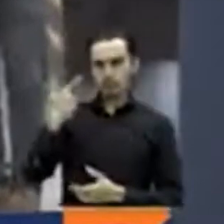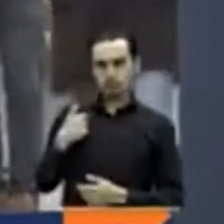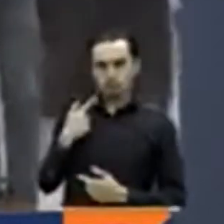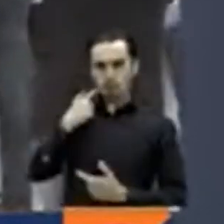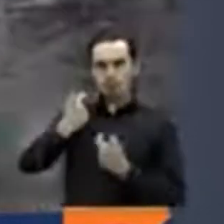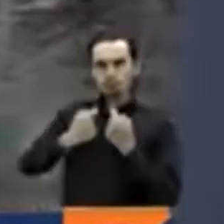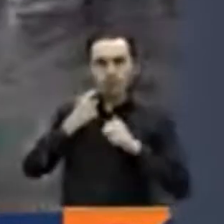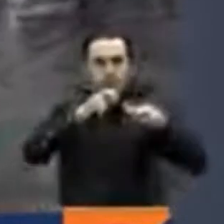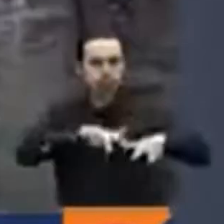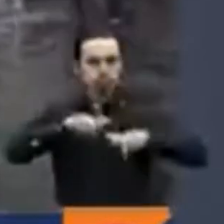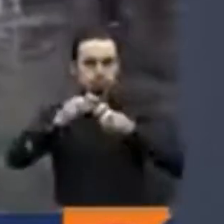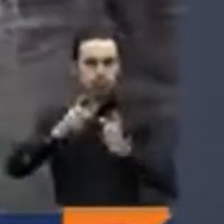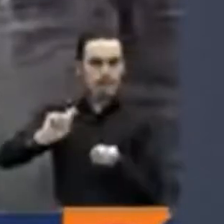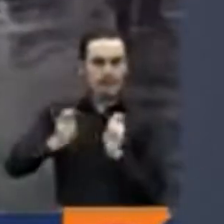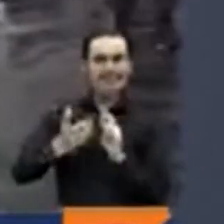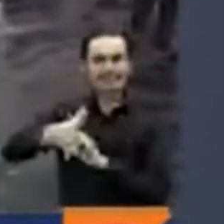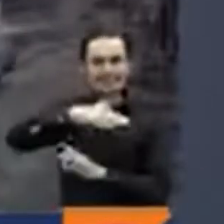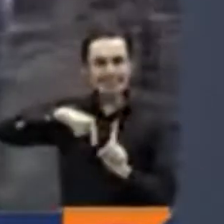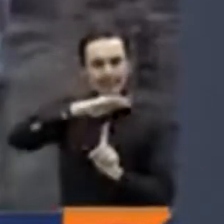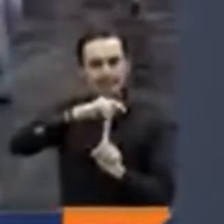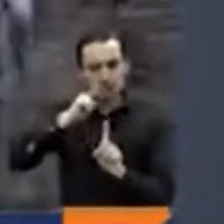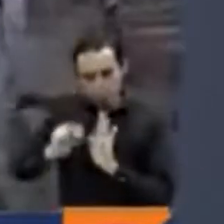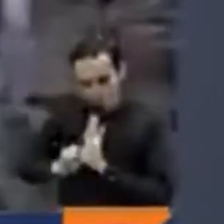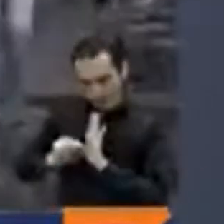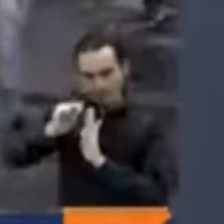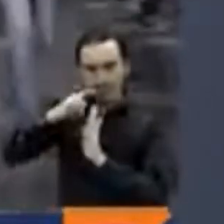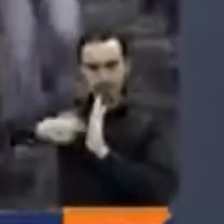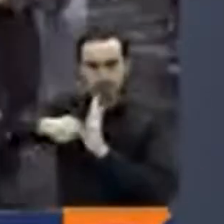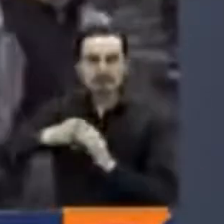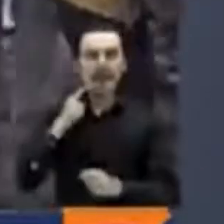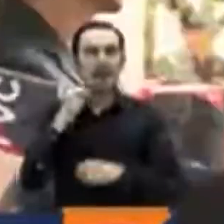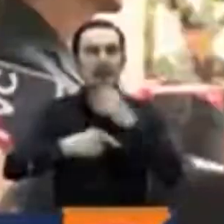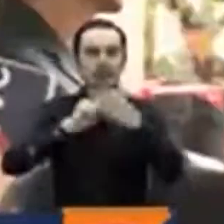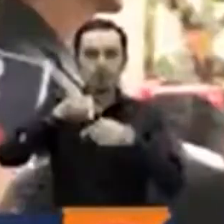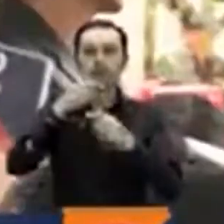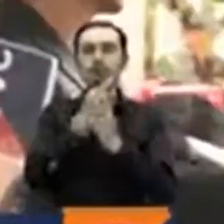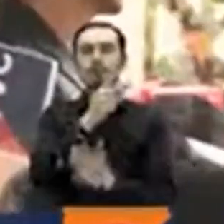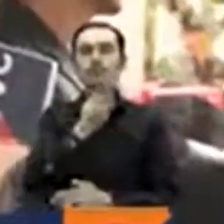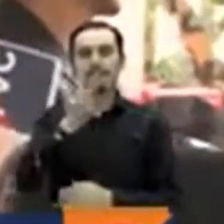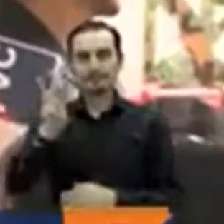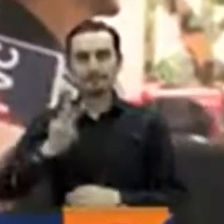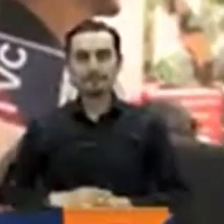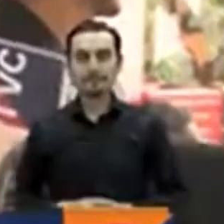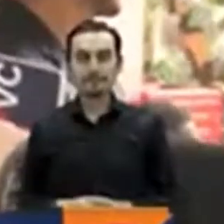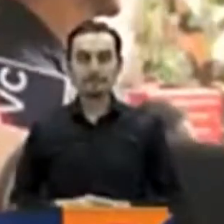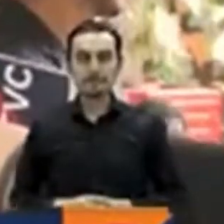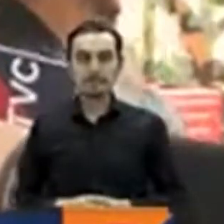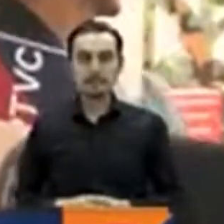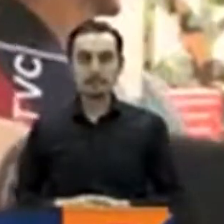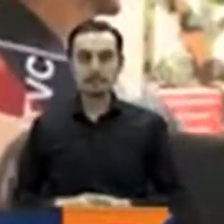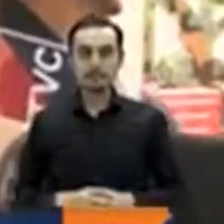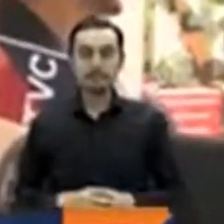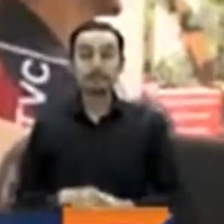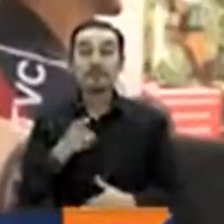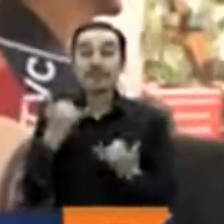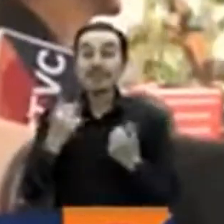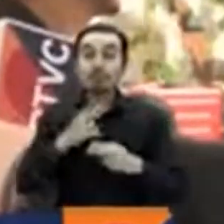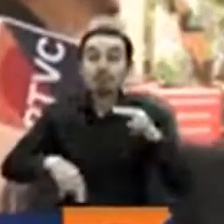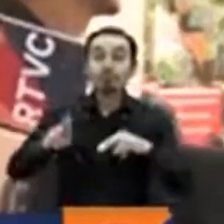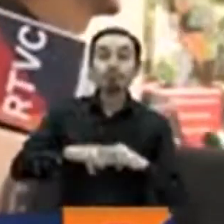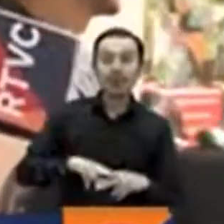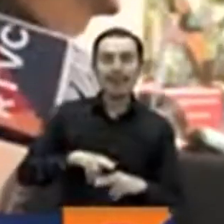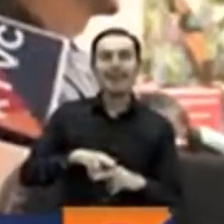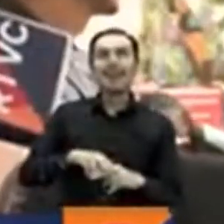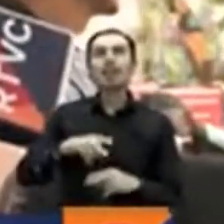agro y lo que será la reforma agraria en 2023. Ese salto del 100%, que incluye 2